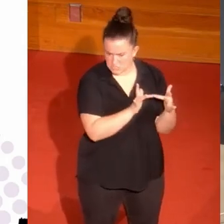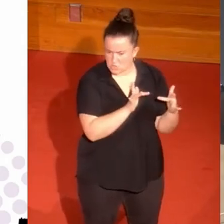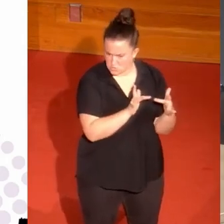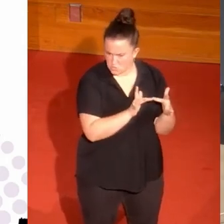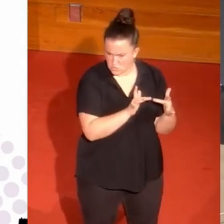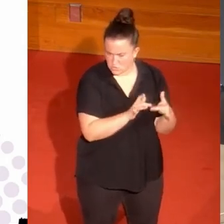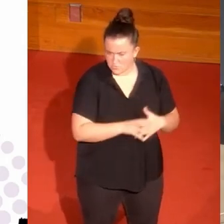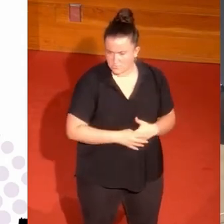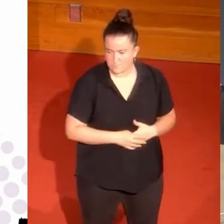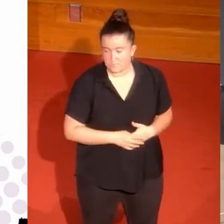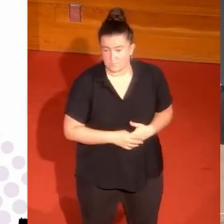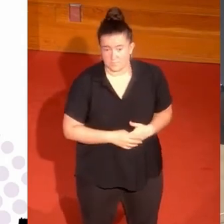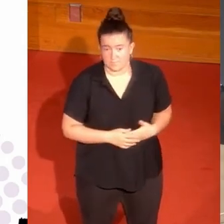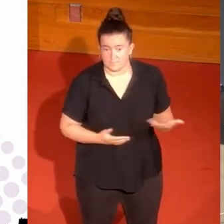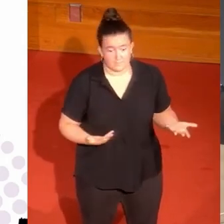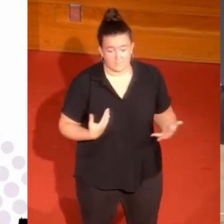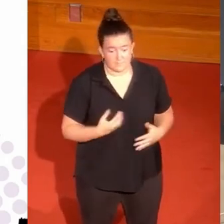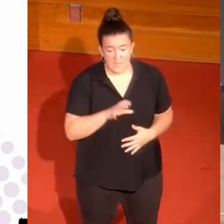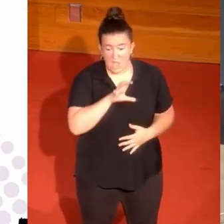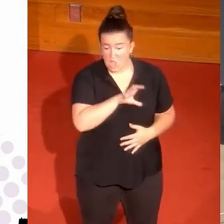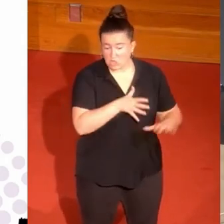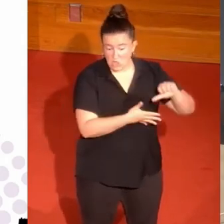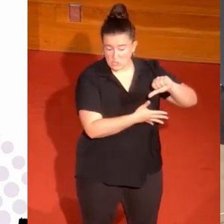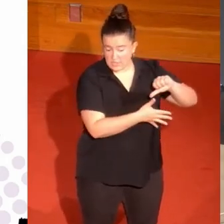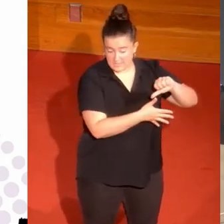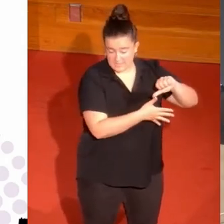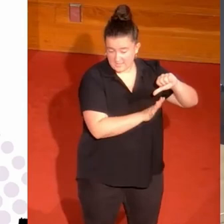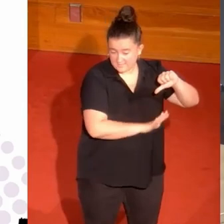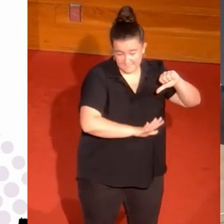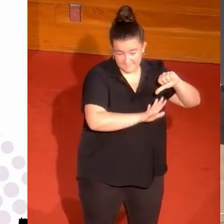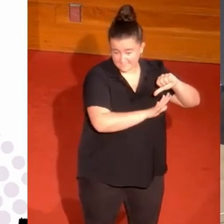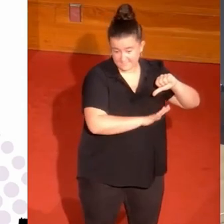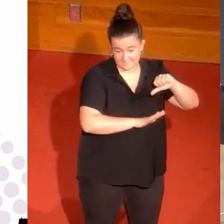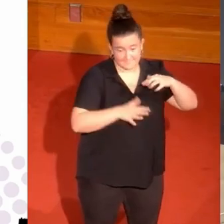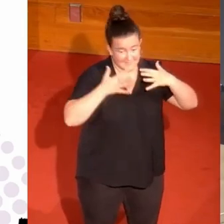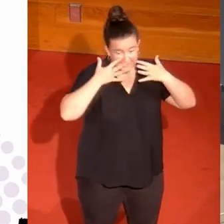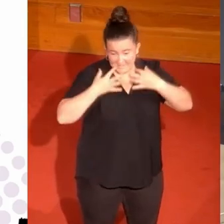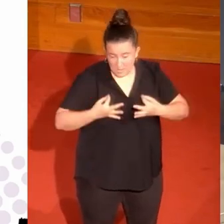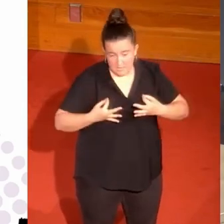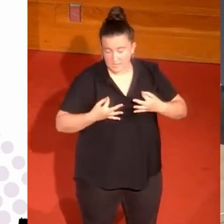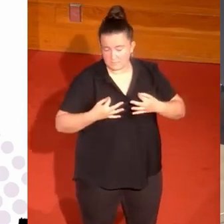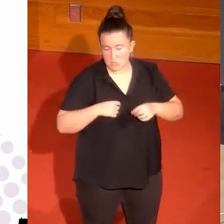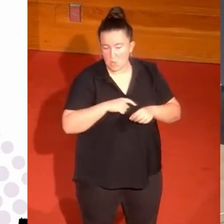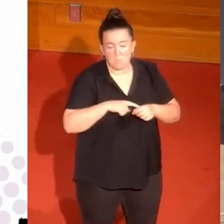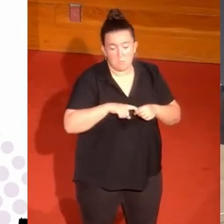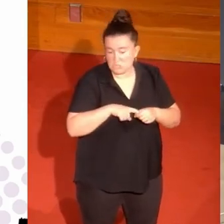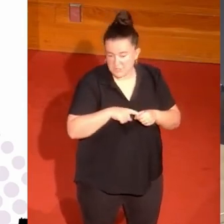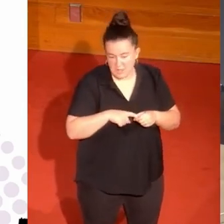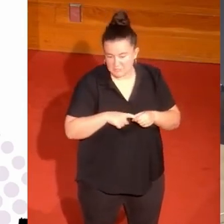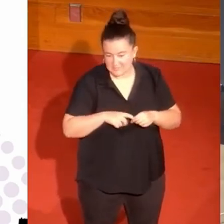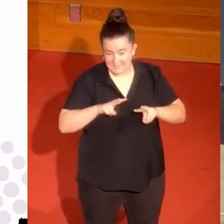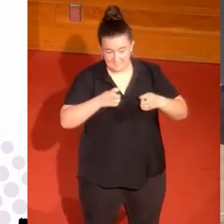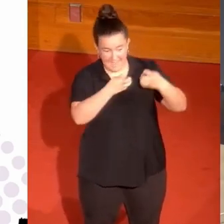latinoamericanos el continente desgraciadamente no goza de una buena posición lo habéis visto